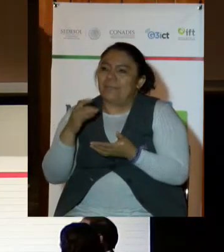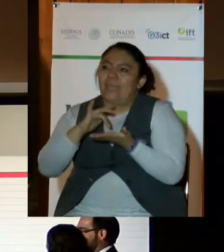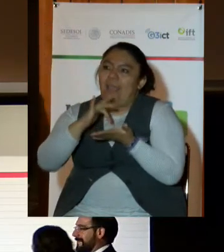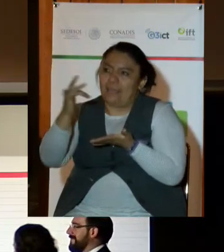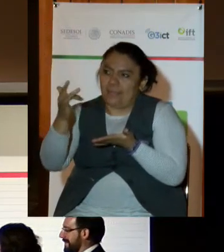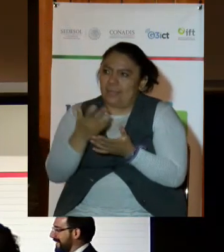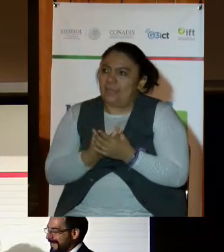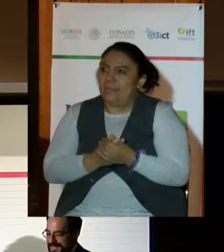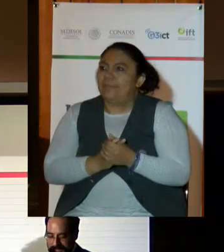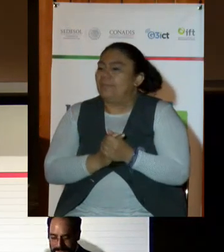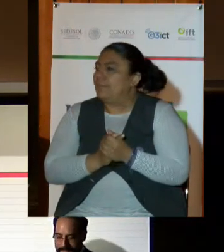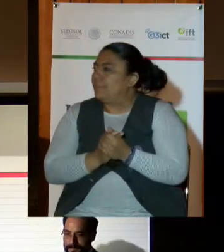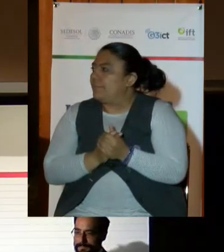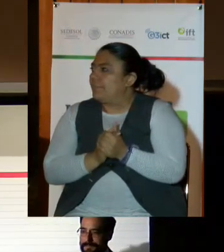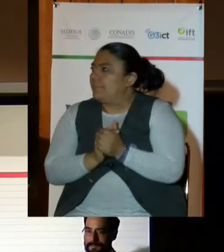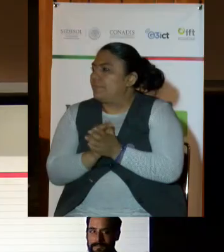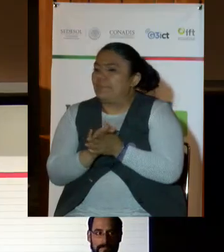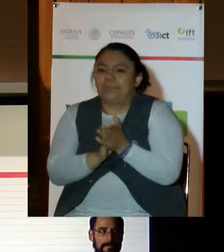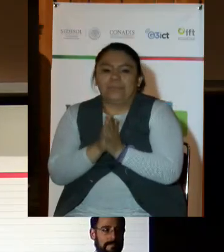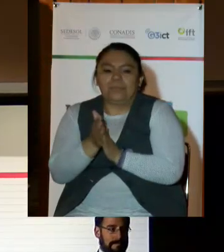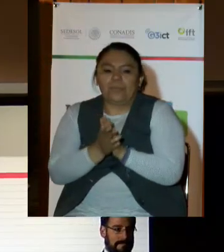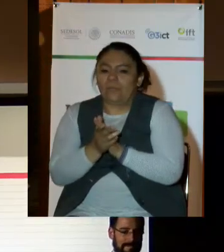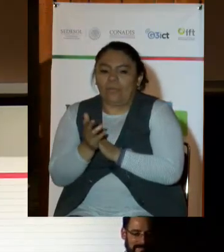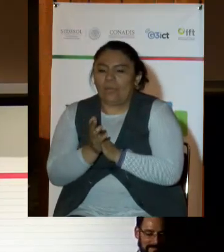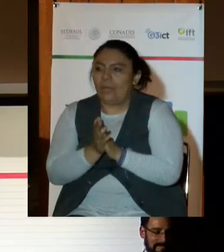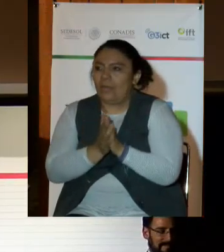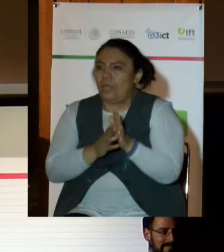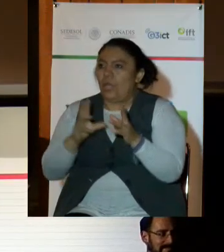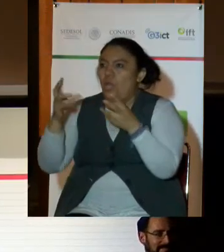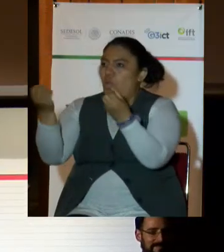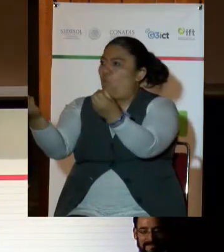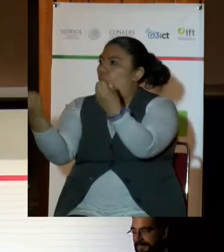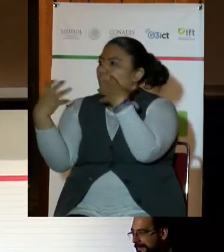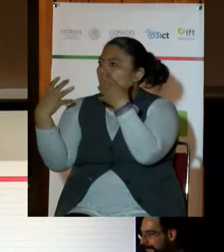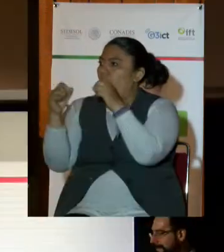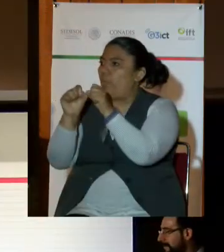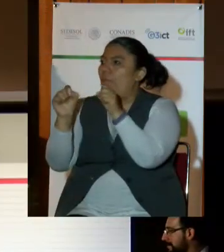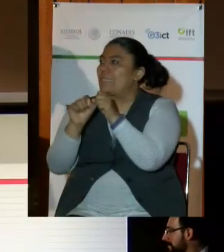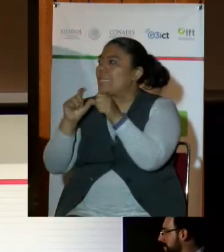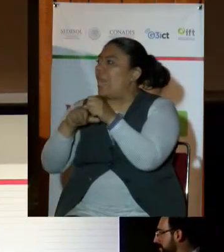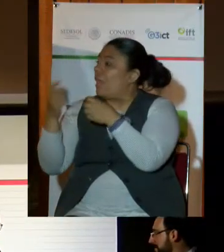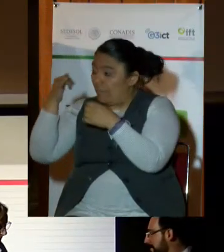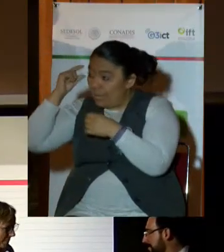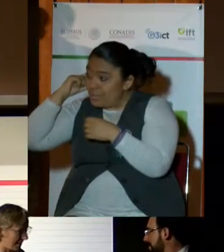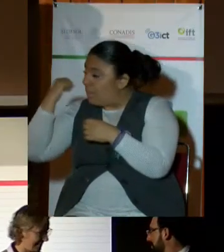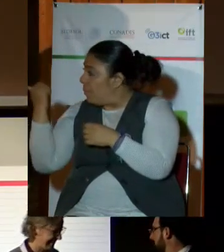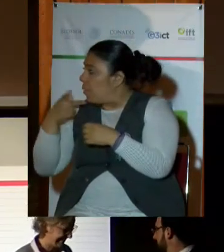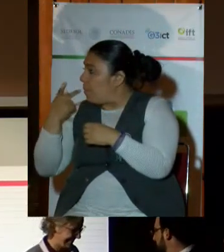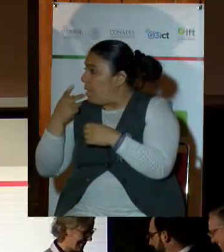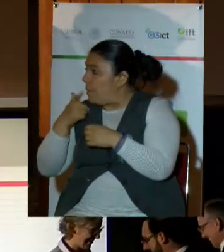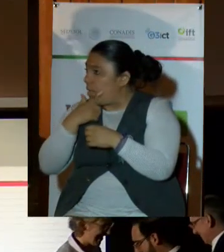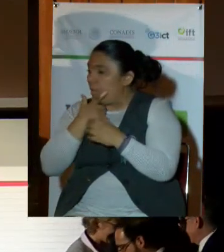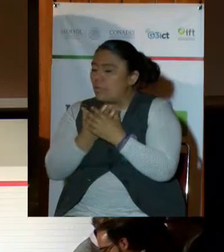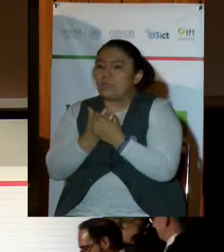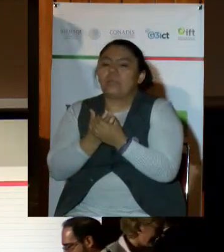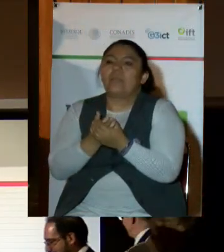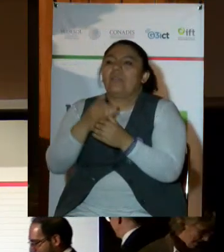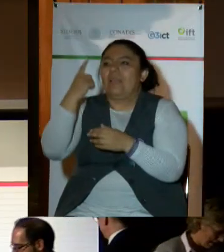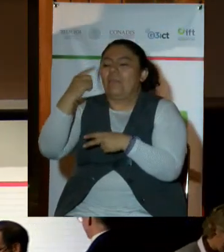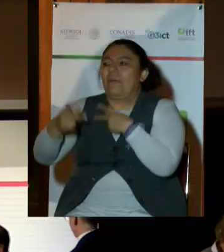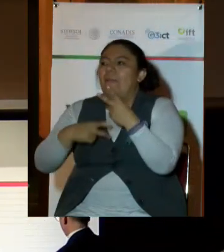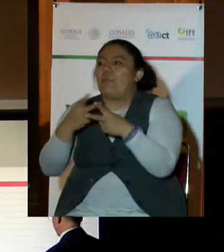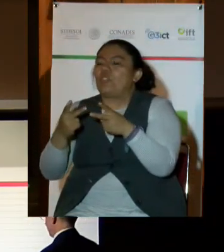aplauso, por favor. Gracias a todos ustedes y tengo entendido que pasamos a las conclusiones que amablemente nos va a dar la comisionada